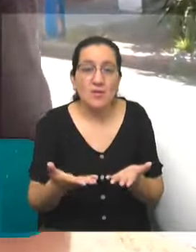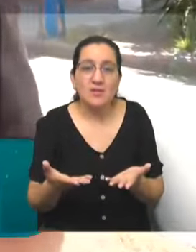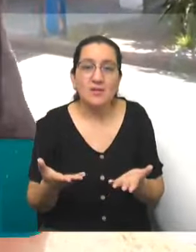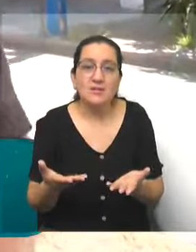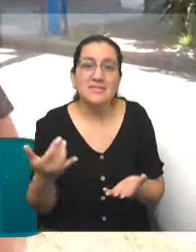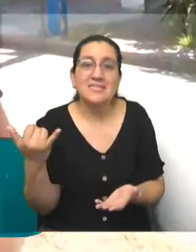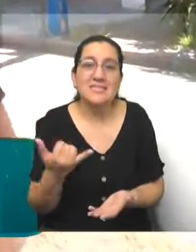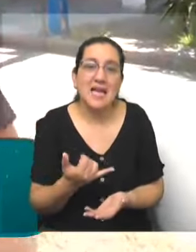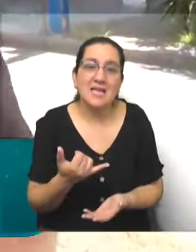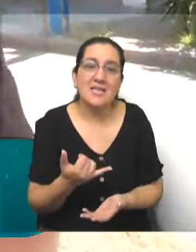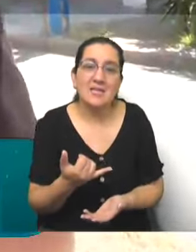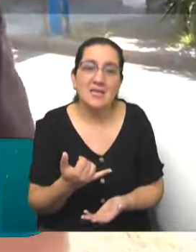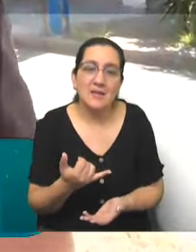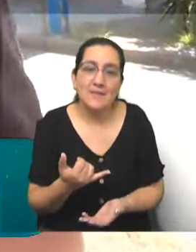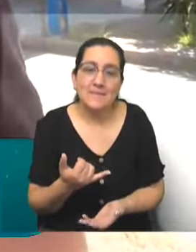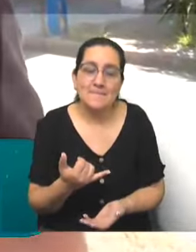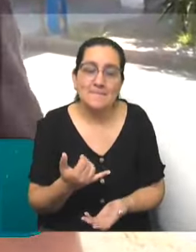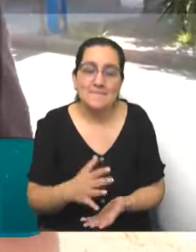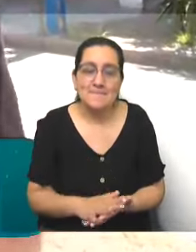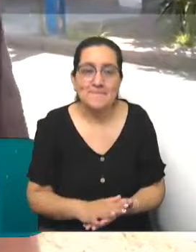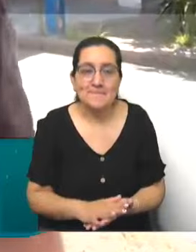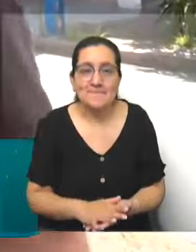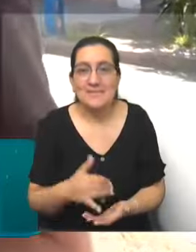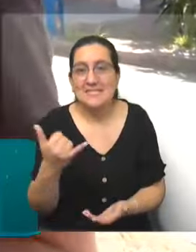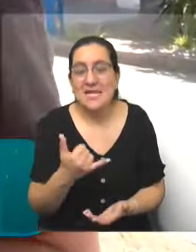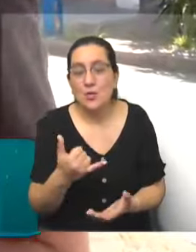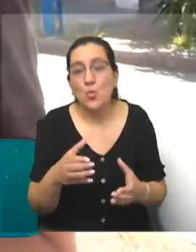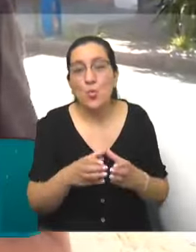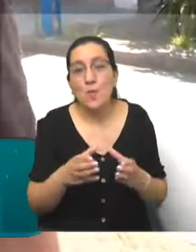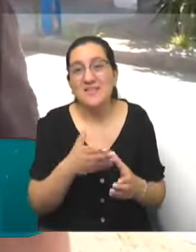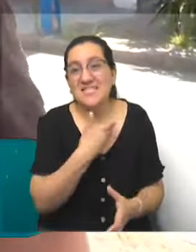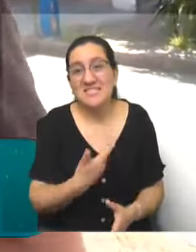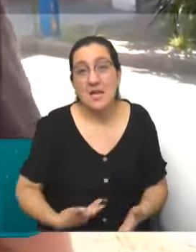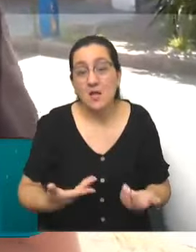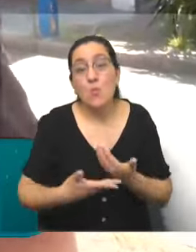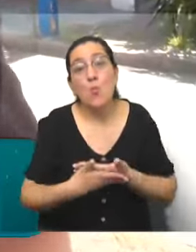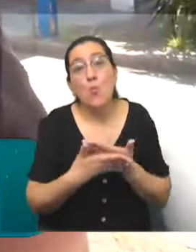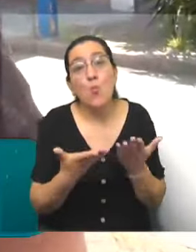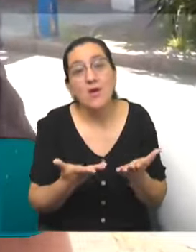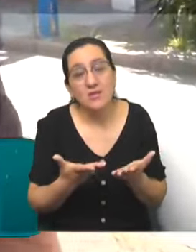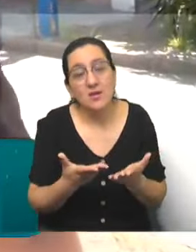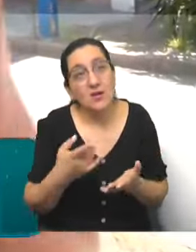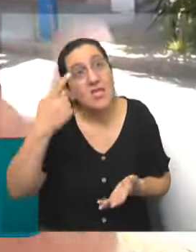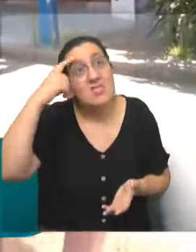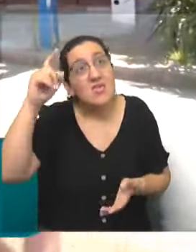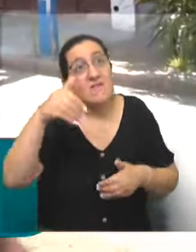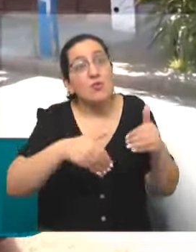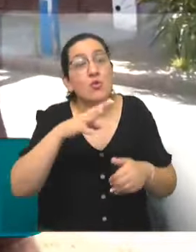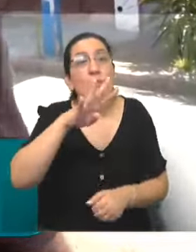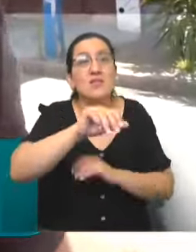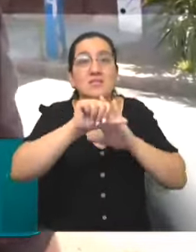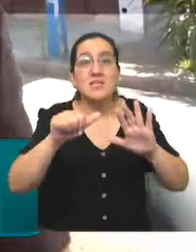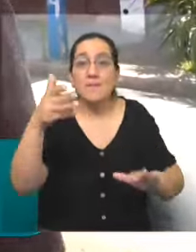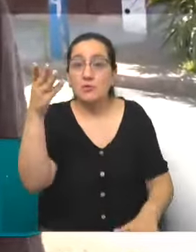si hay una fórmula presidencial que muestra una intención de votos del